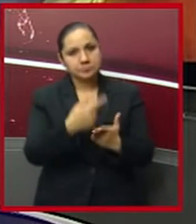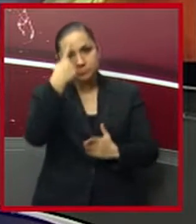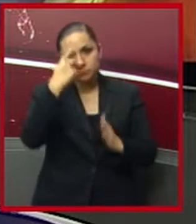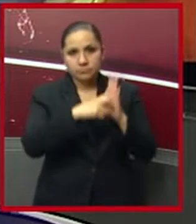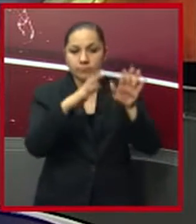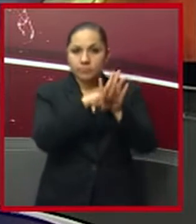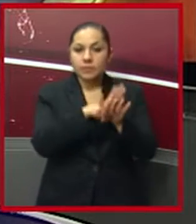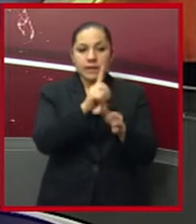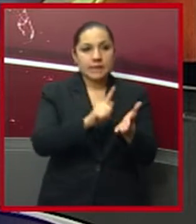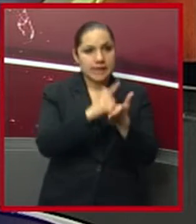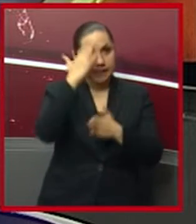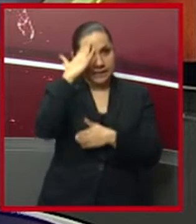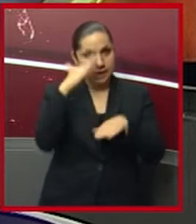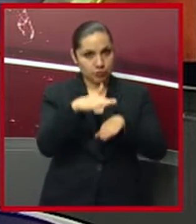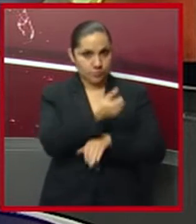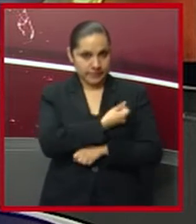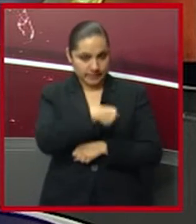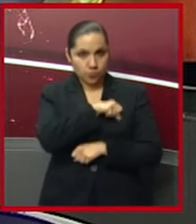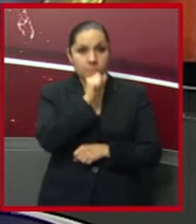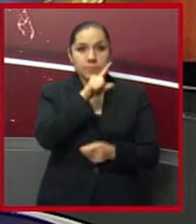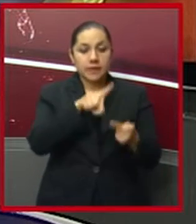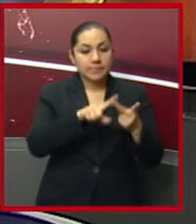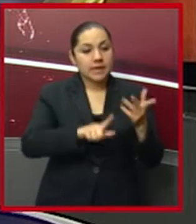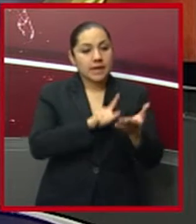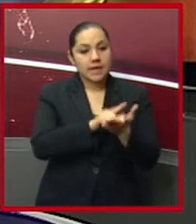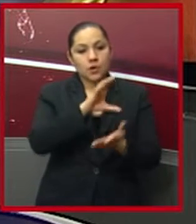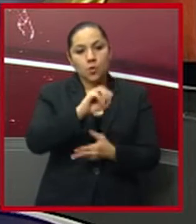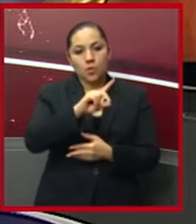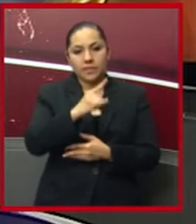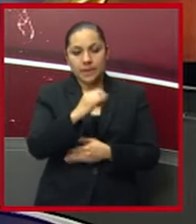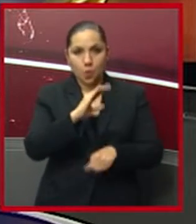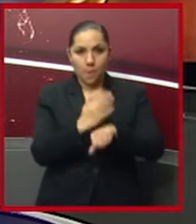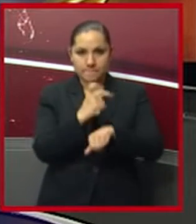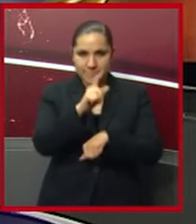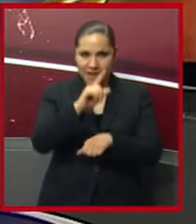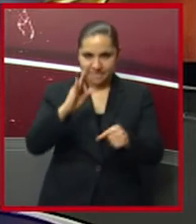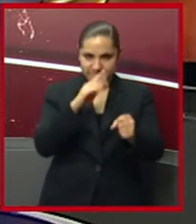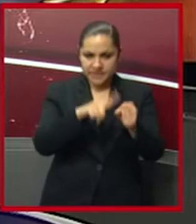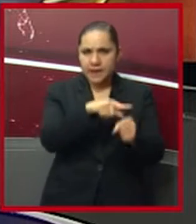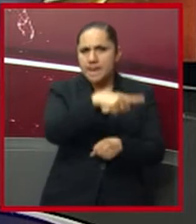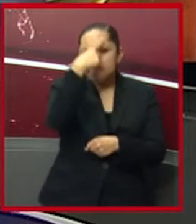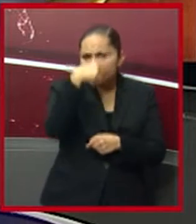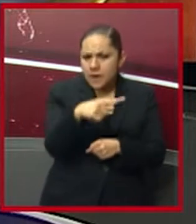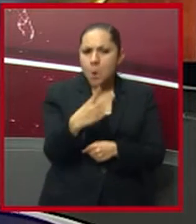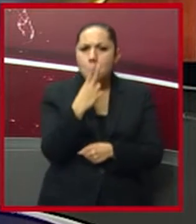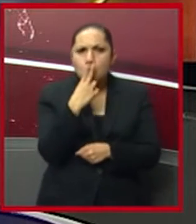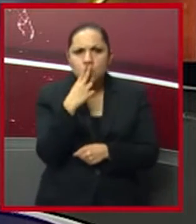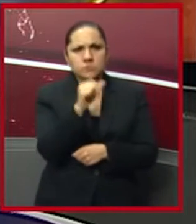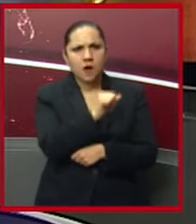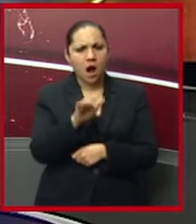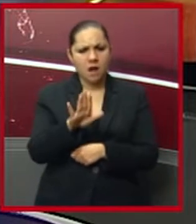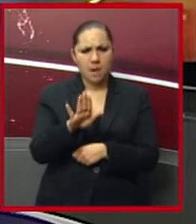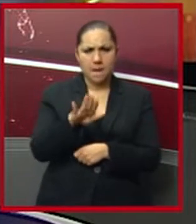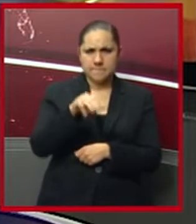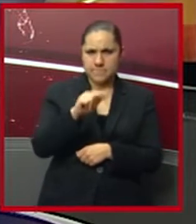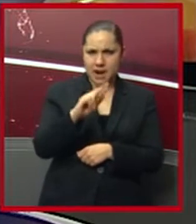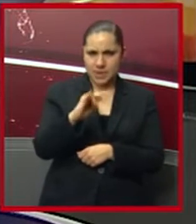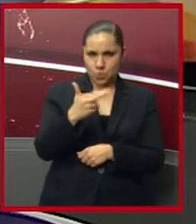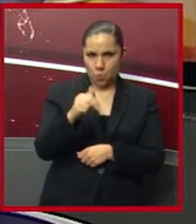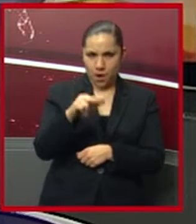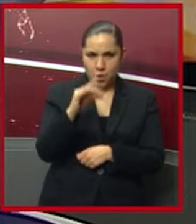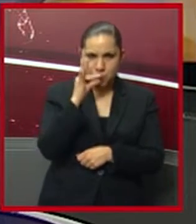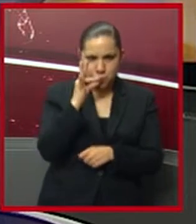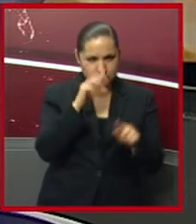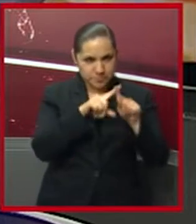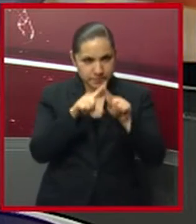Ley General de Salud y del Código Penal Federal, esto en materia de regulación y uso de la marihuana. De acuerdo con los presidentes de las comisiones dictaminadoras,